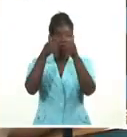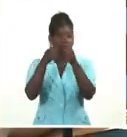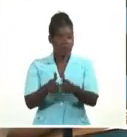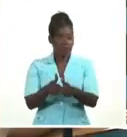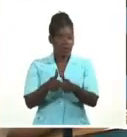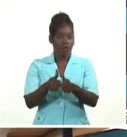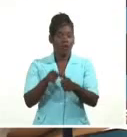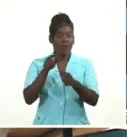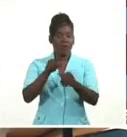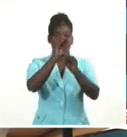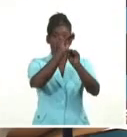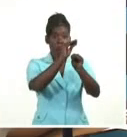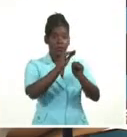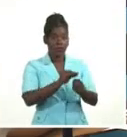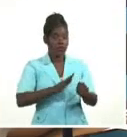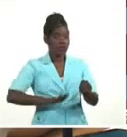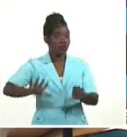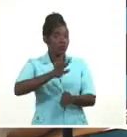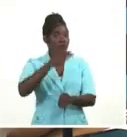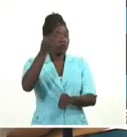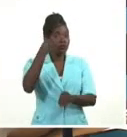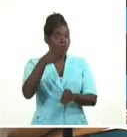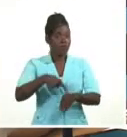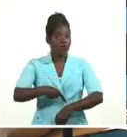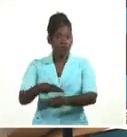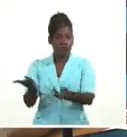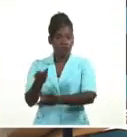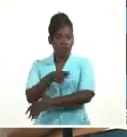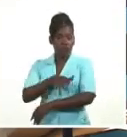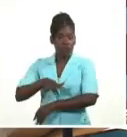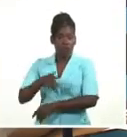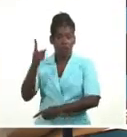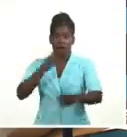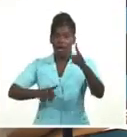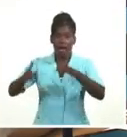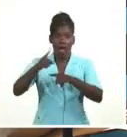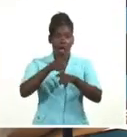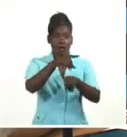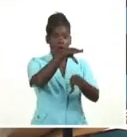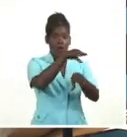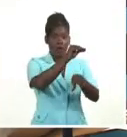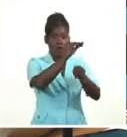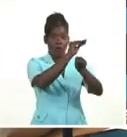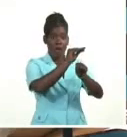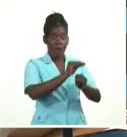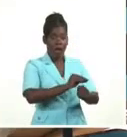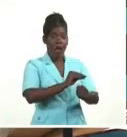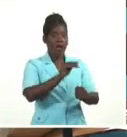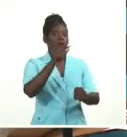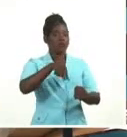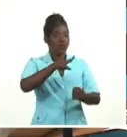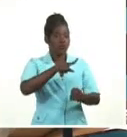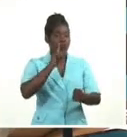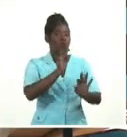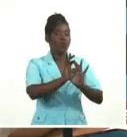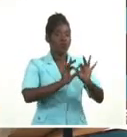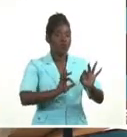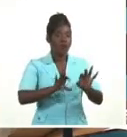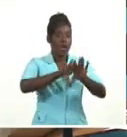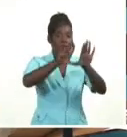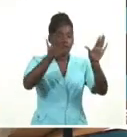que realmente y las condiciones. Hay que cerciorarse que estén tapados y los grupos o los compañeros coordinadores tienen